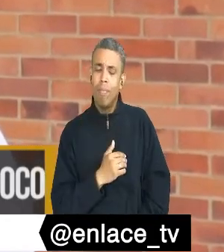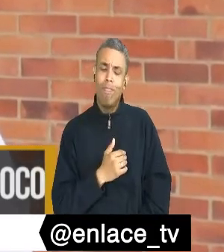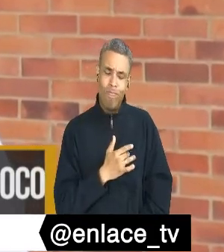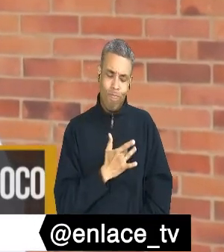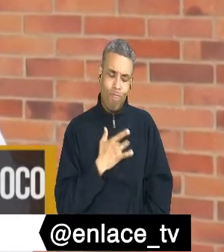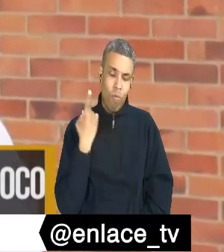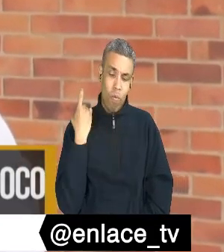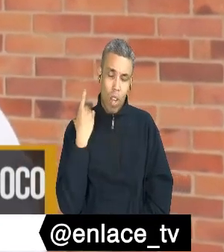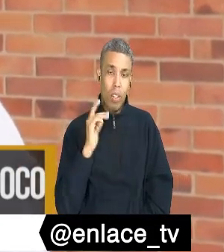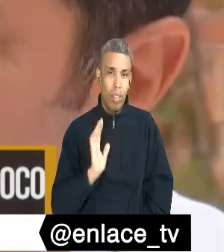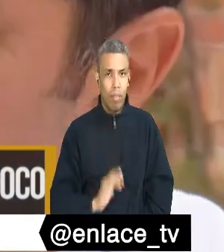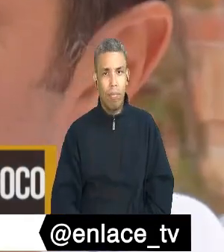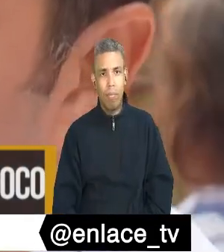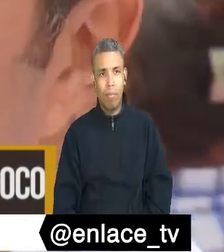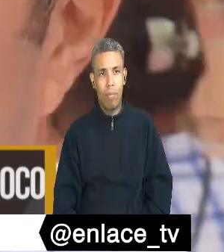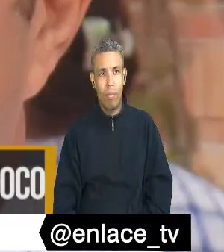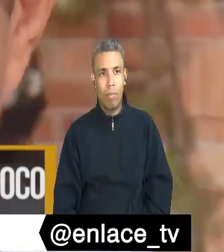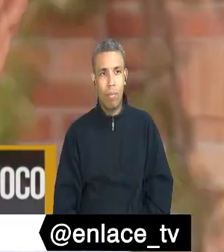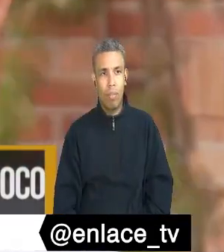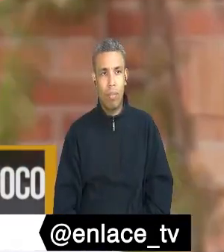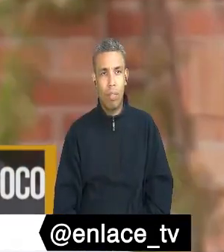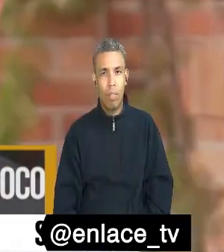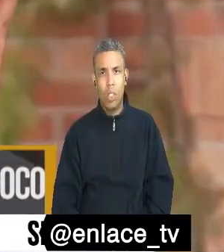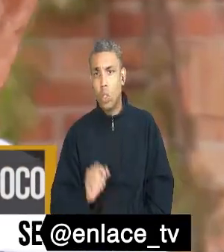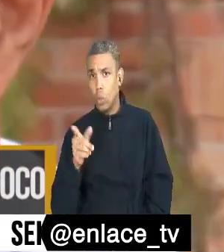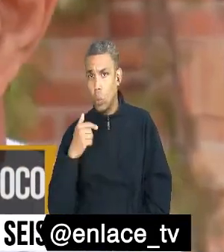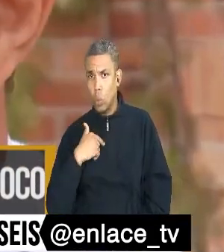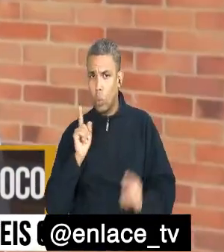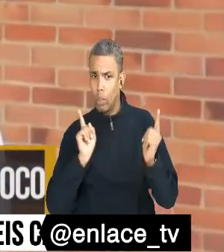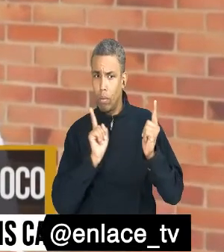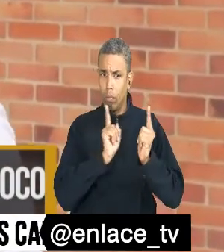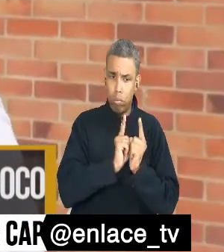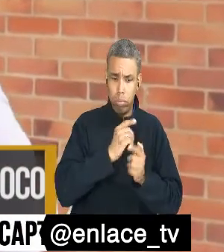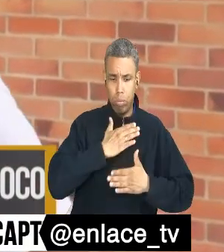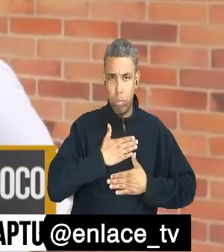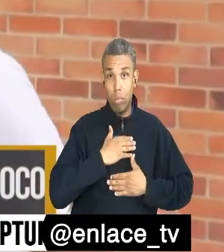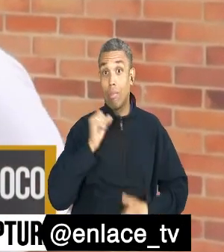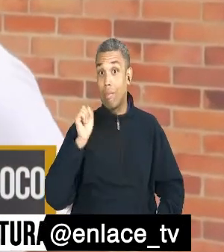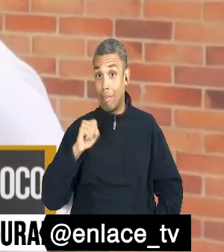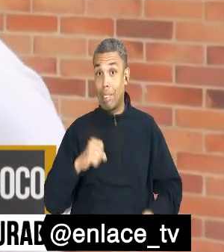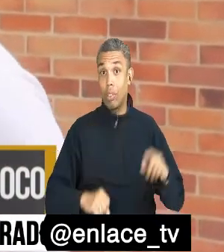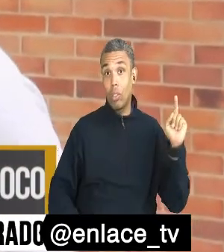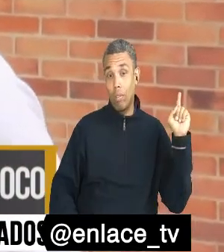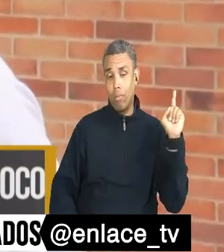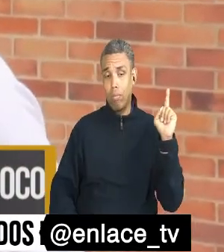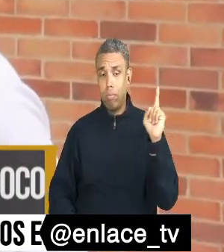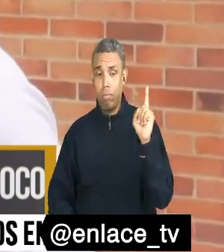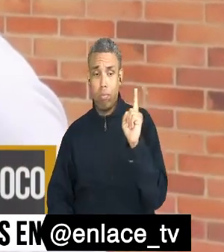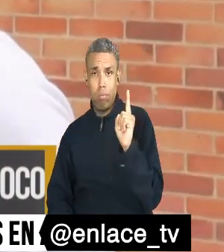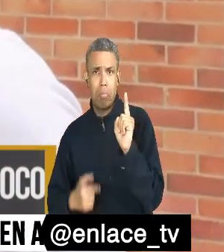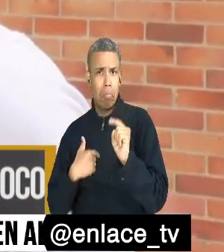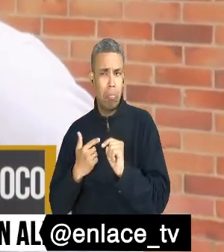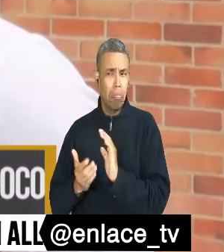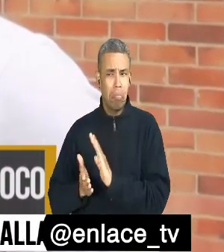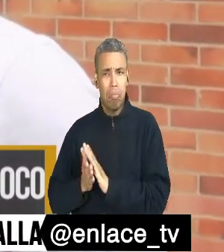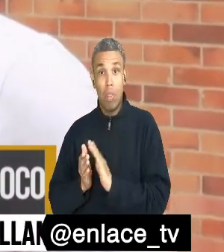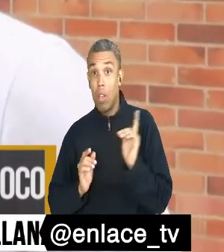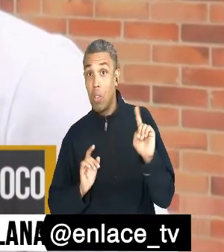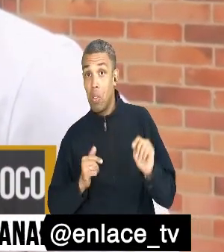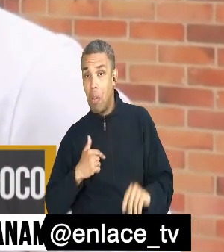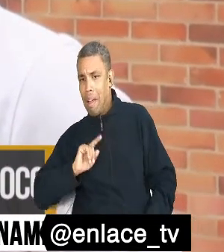corazón. Aquí te acercaste a felicitarlo. Claro que sí, iba pasando porque voy a hacer mis diligencias de la mañana y cómo no venir